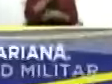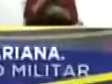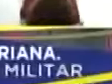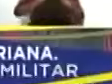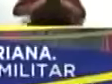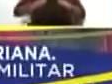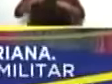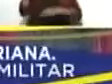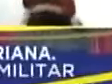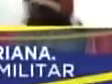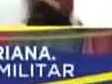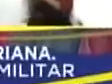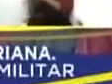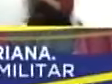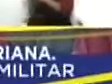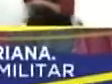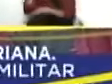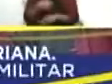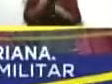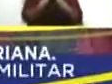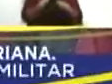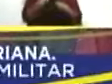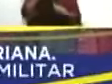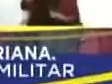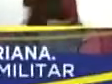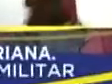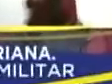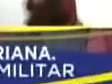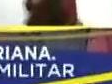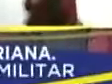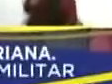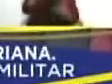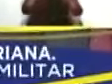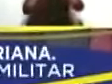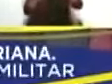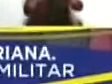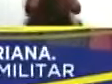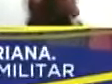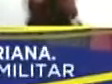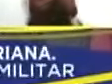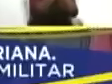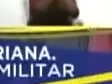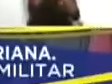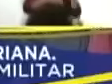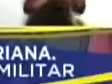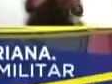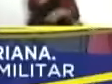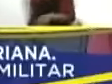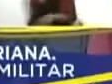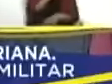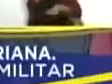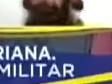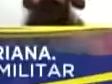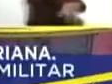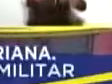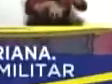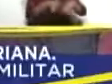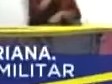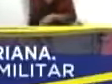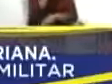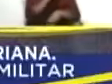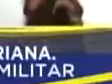Vivía en Caricuao, en la UD6, al frente de la estación Zoológico. ¿Ustedes la conocen?